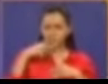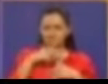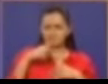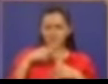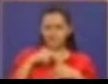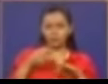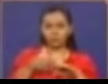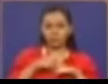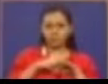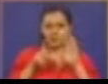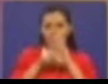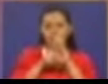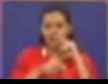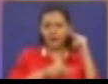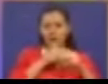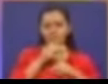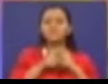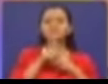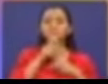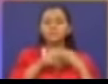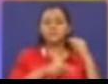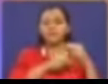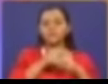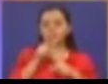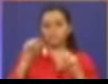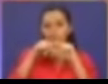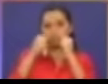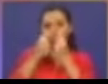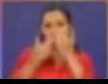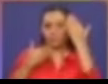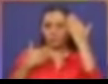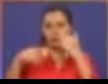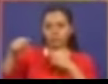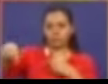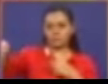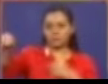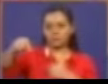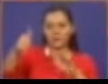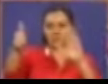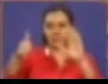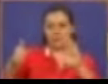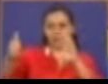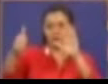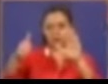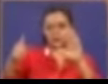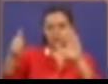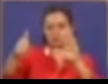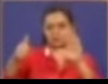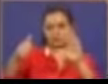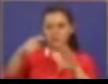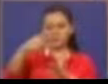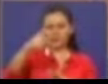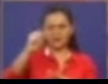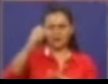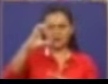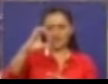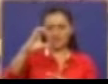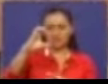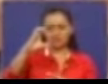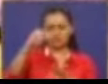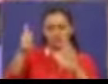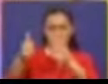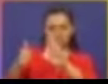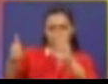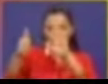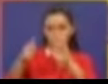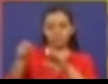sobre la ley de herencias, ha sido la partidocracia, los socialcristianos, Madera y Guerrero, como se llamen ahora. Pues vamos a